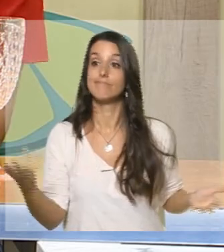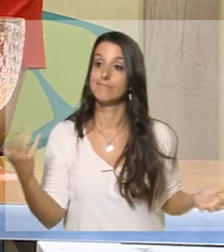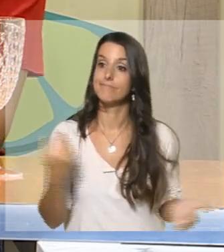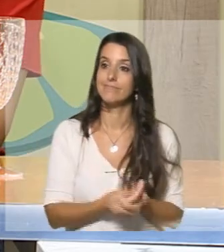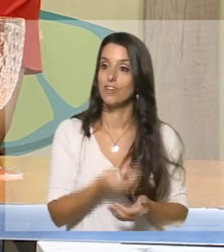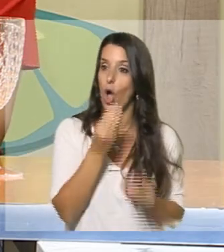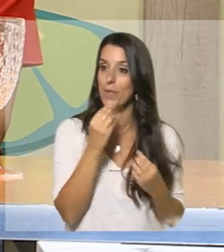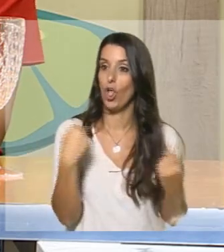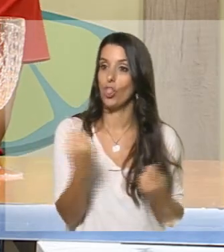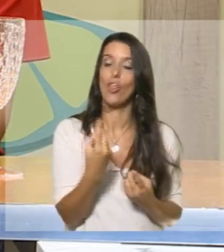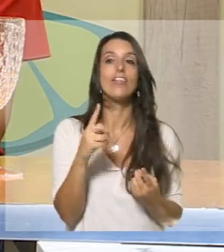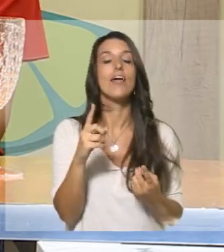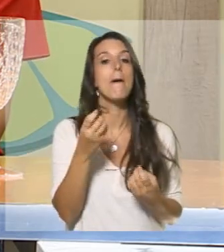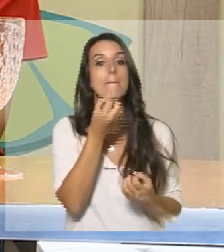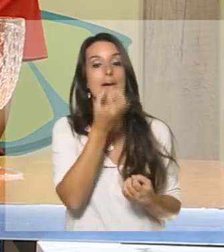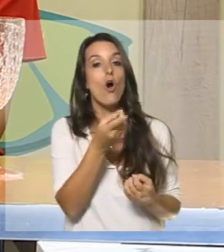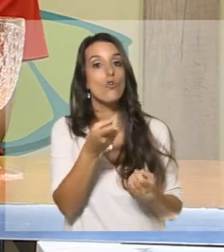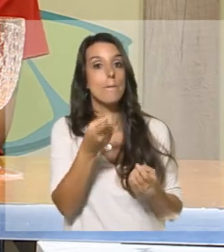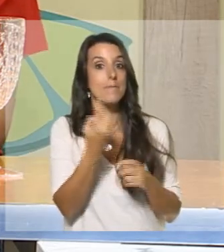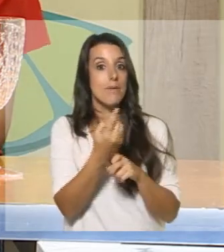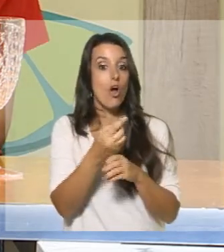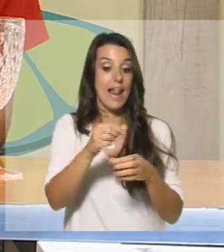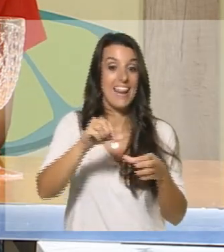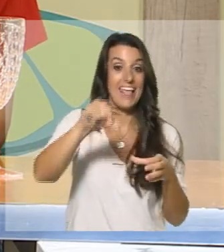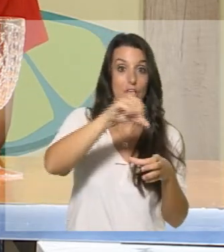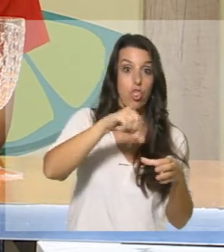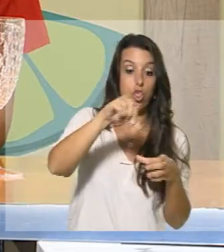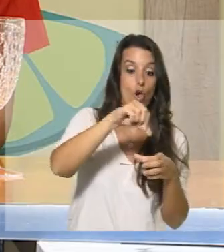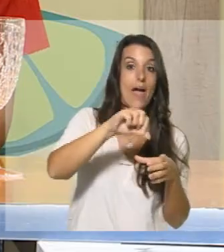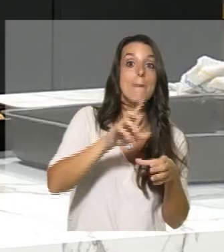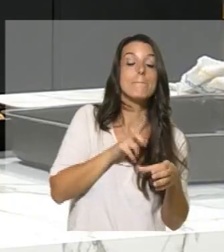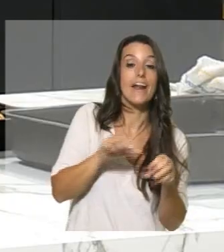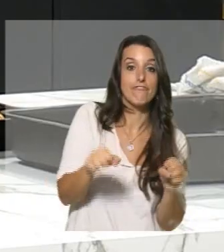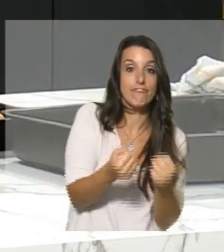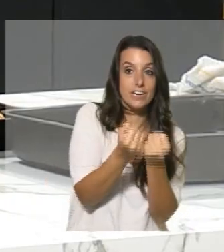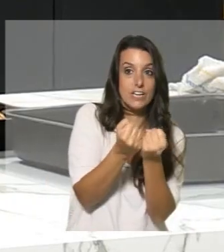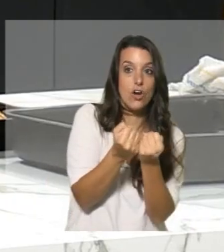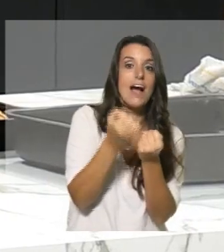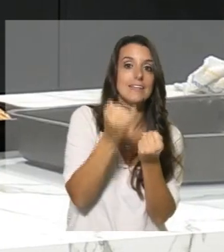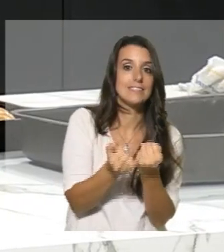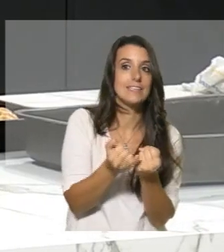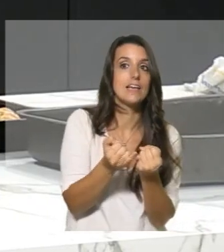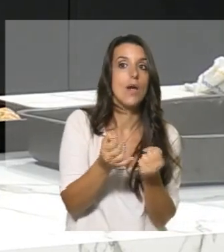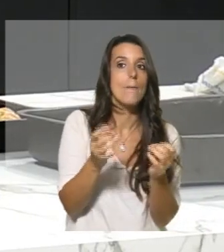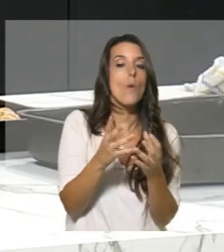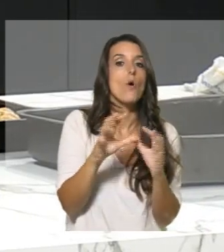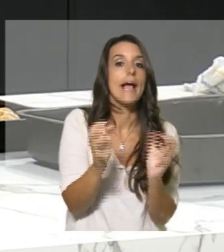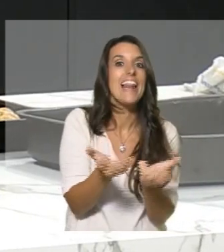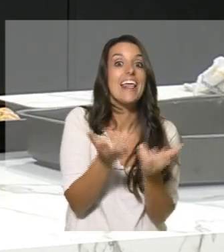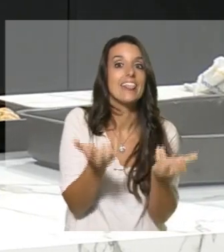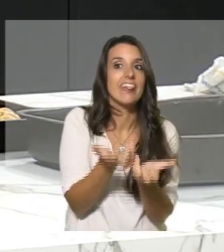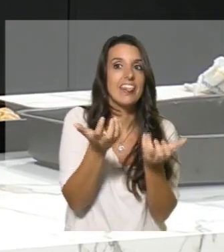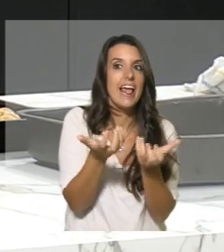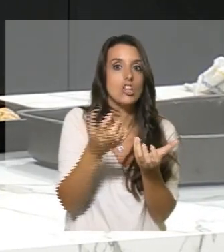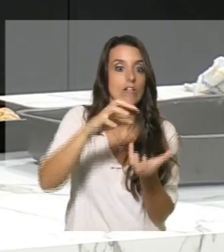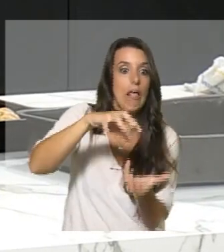Pero Mari, entonces lo ideal es después de que le pongamos el almíbar, cuando eso esté frío, ahí dejarlo enfriar, claro, porque ahí tiene el almíbar caliente. Entonces si